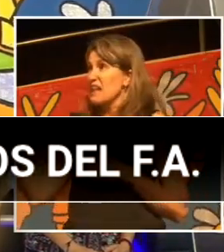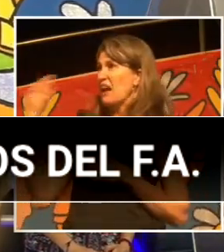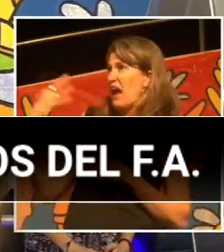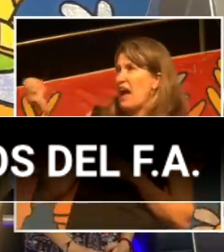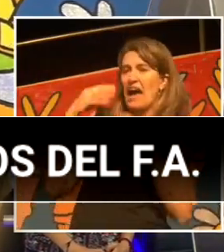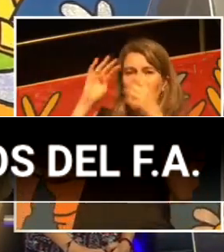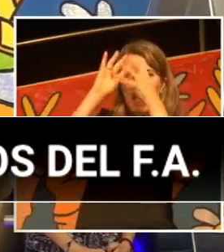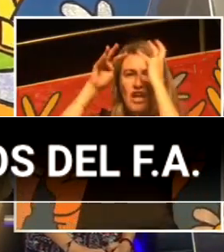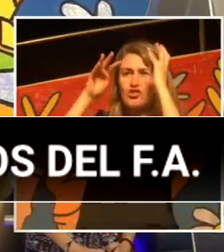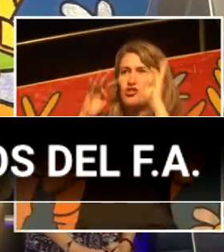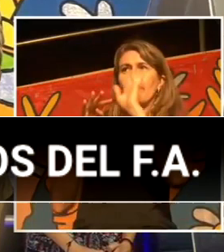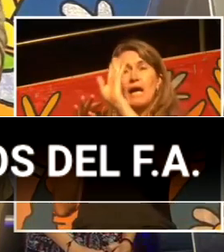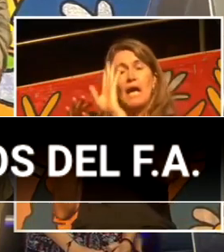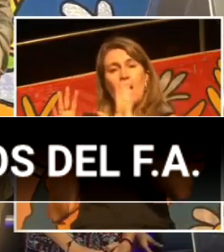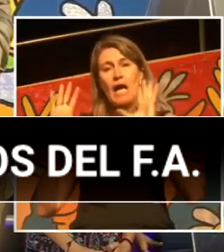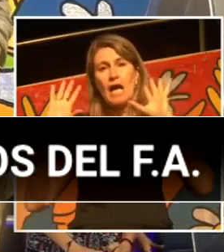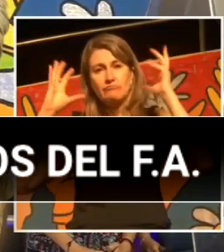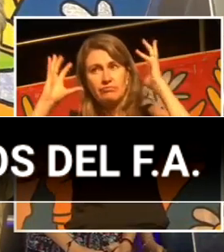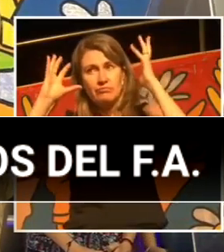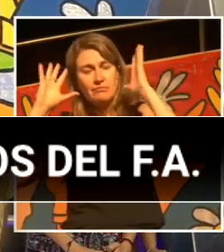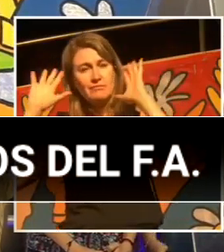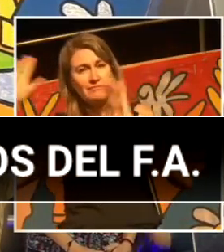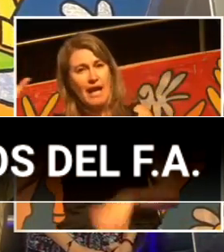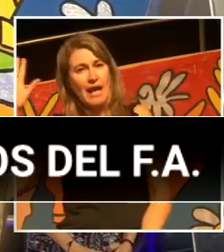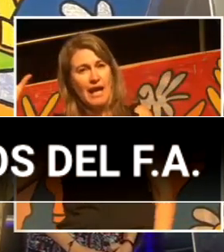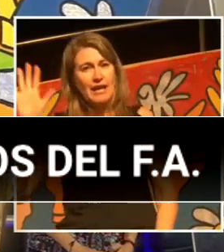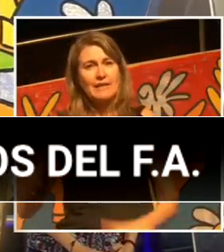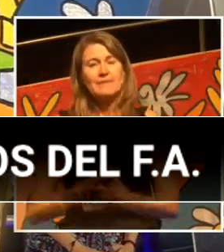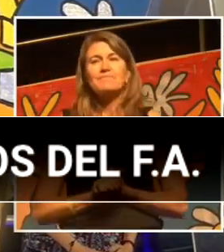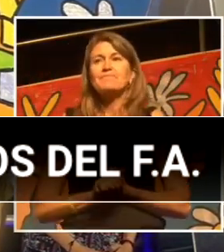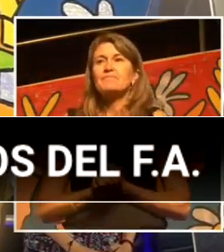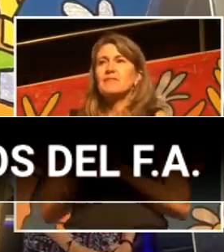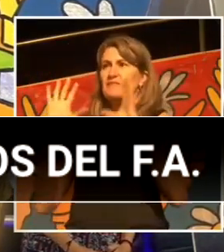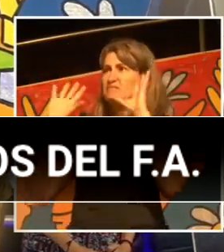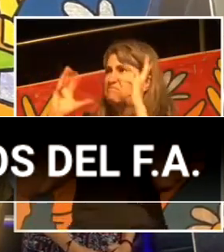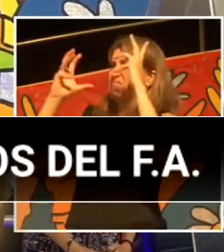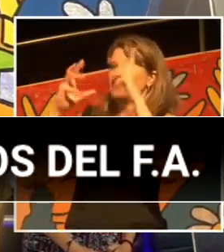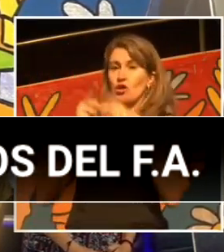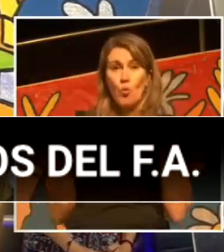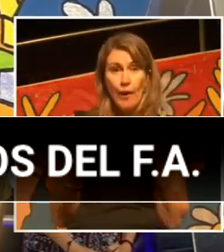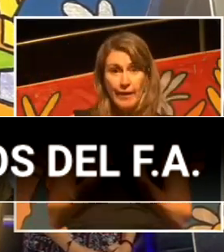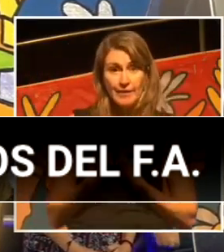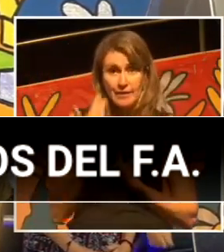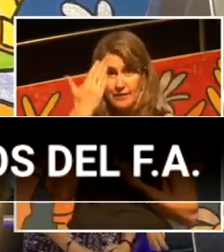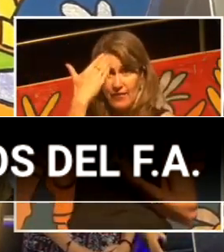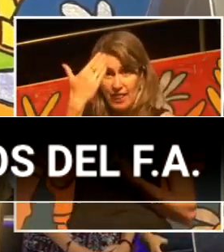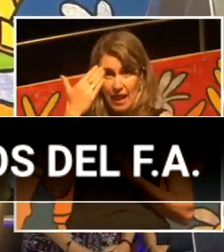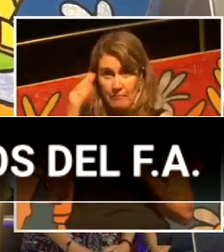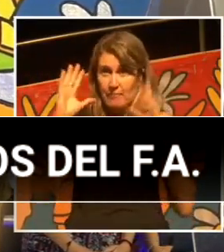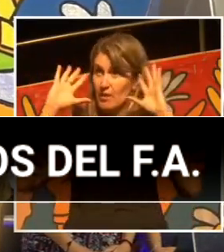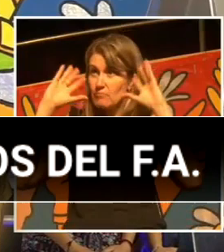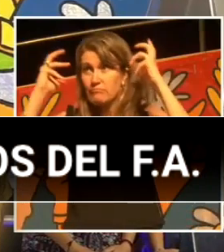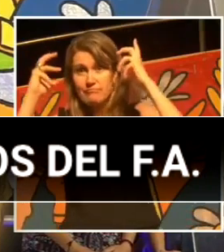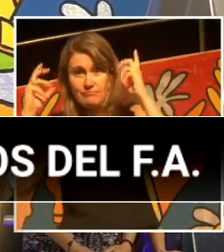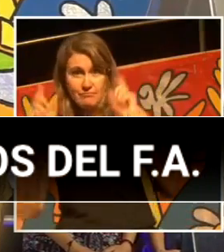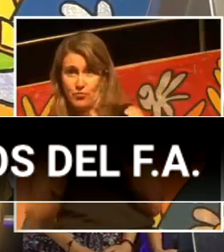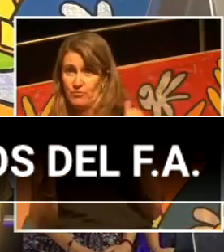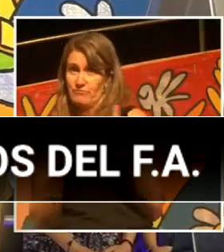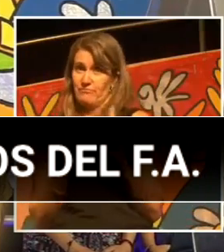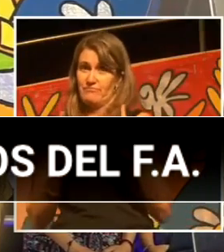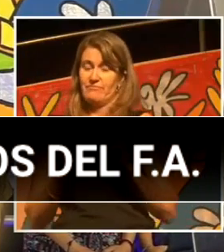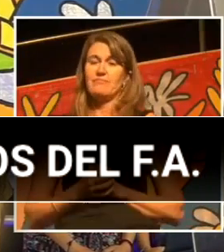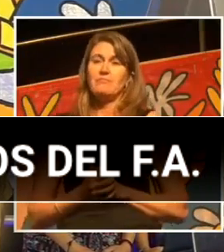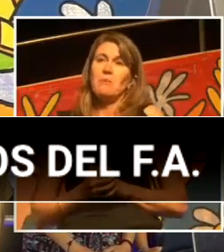poco agresivo el señor intendente y después nos dicen que los agresivos somos nosotros Pero bueno